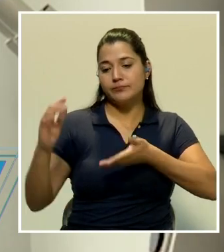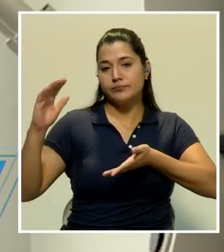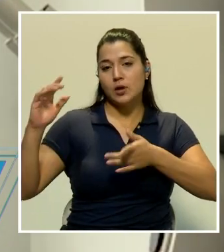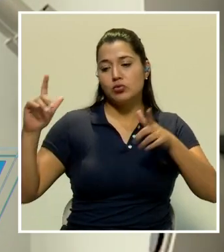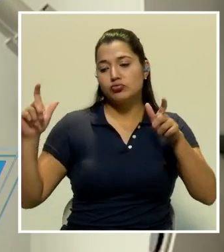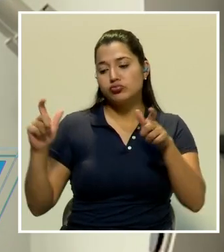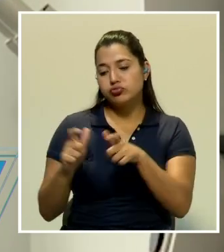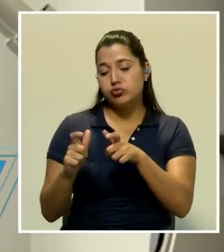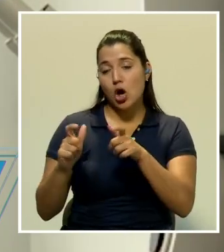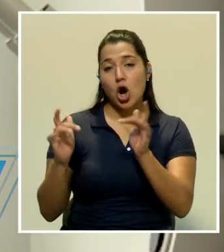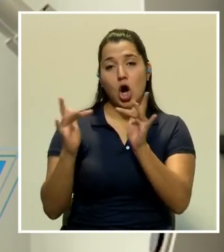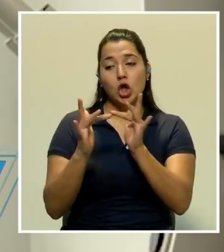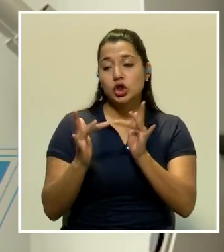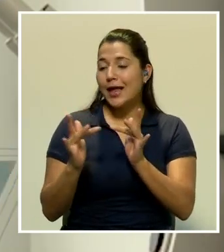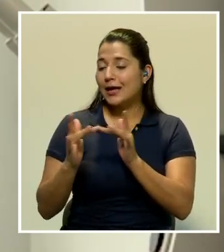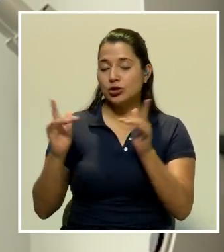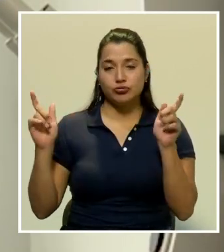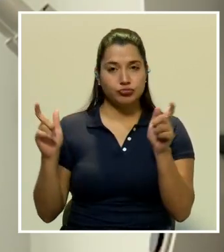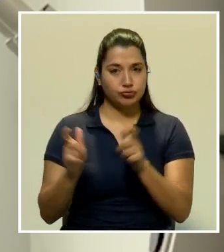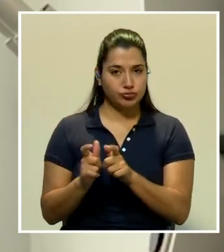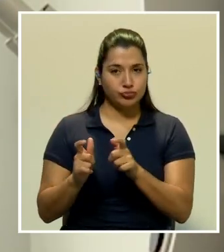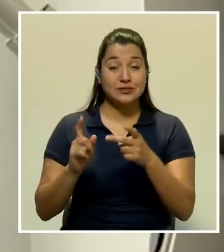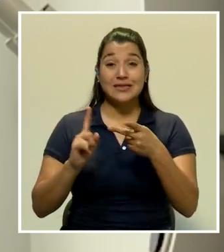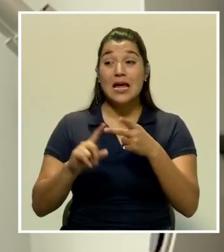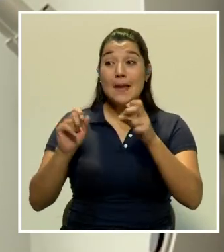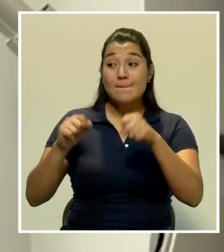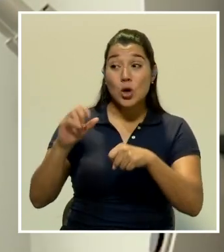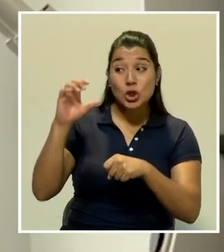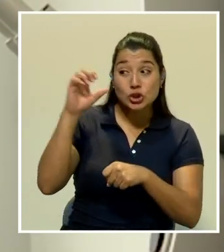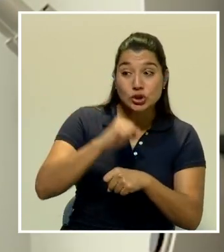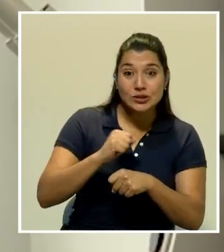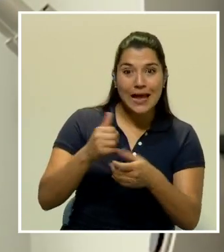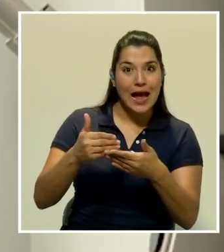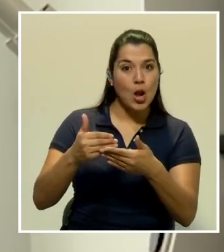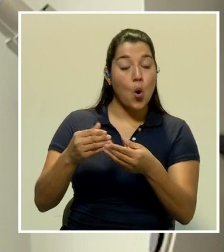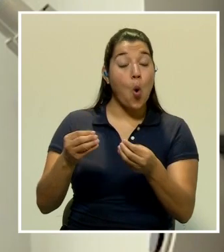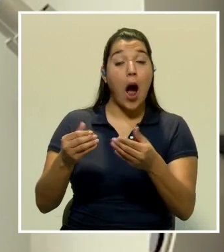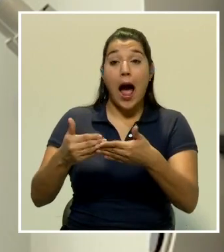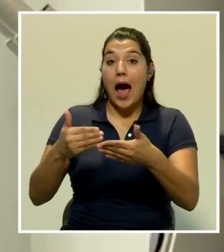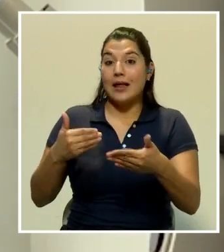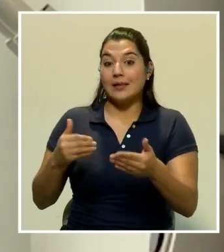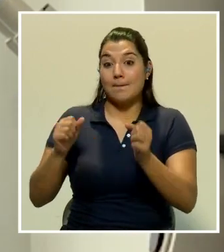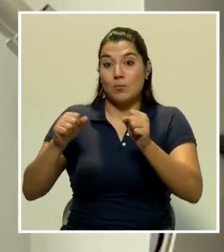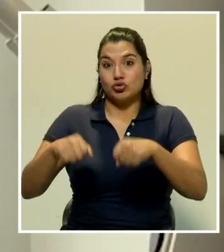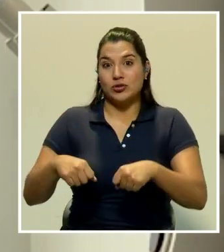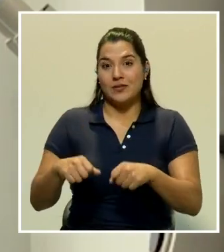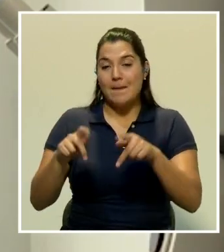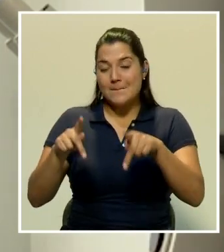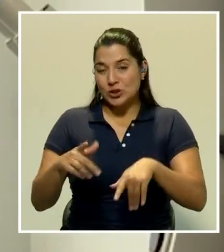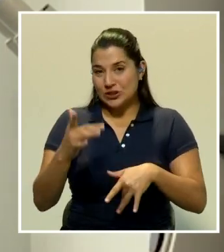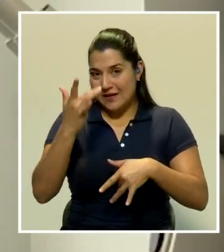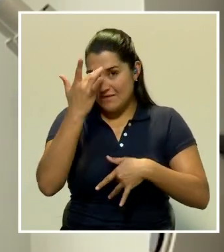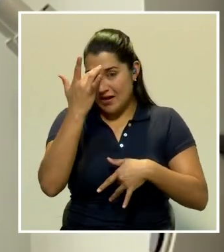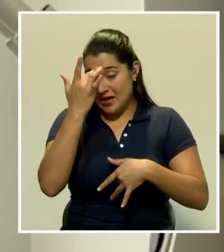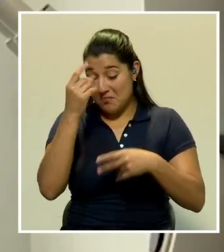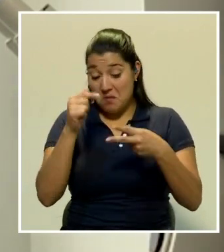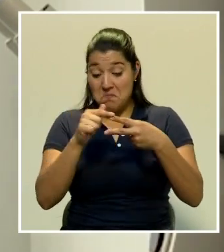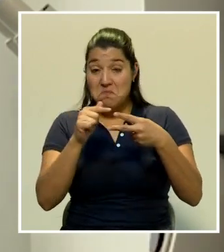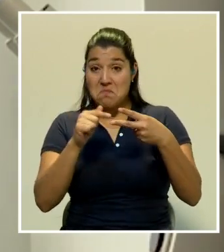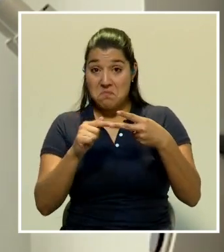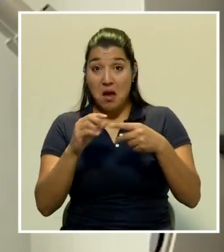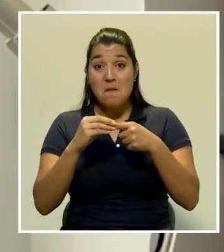y el testeo temprano de casos probables. Y son sobre todo estas medidas que han